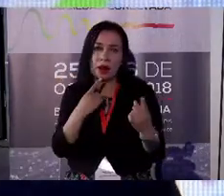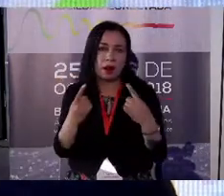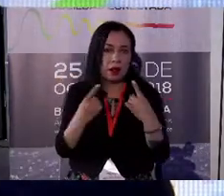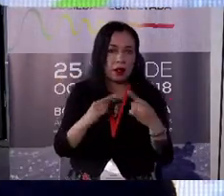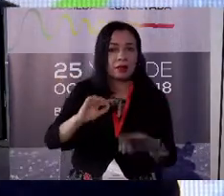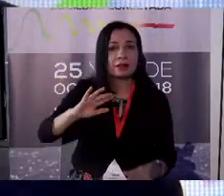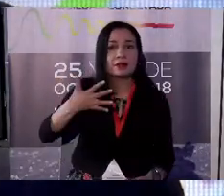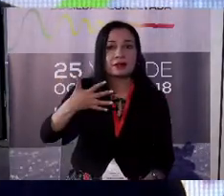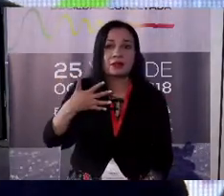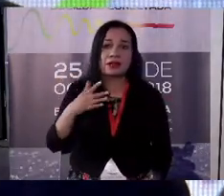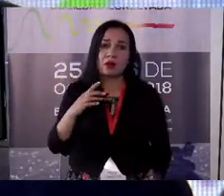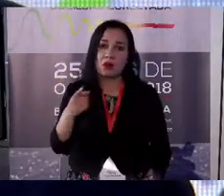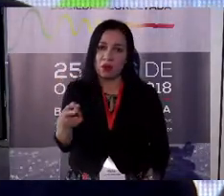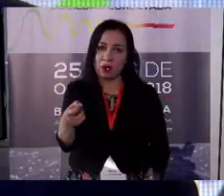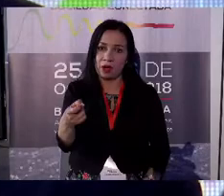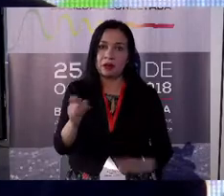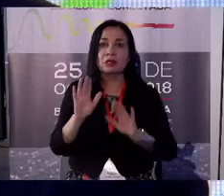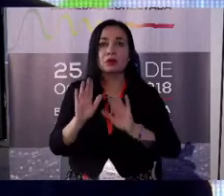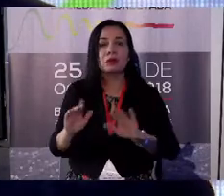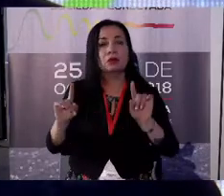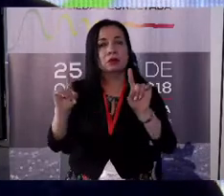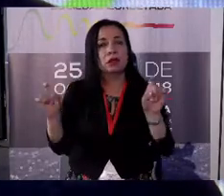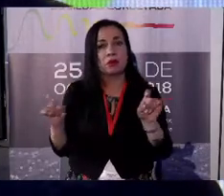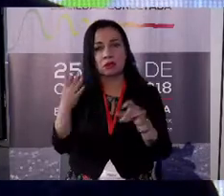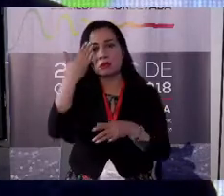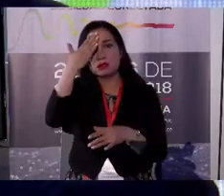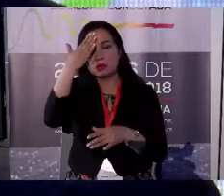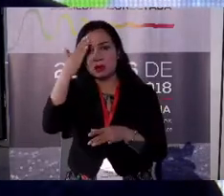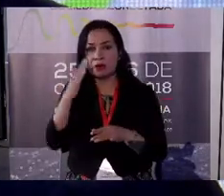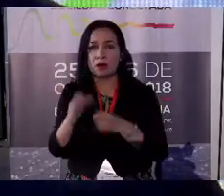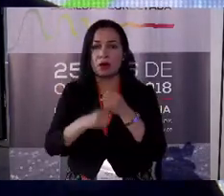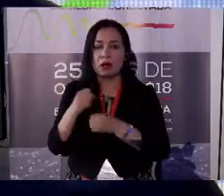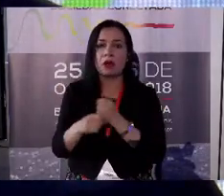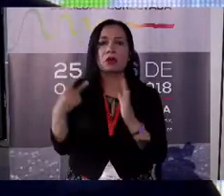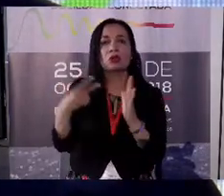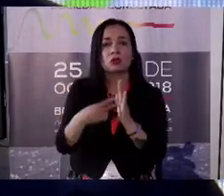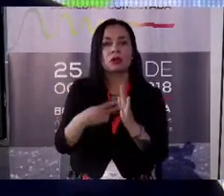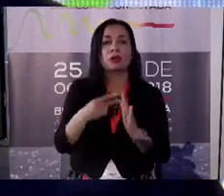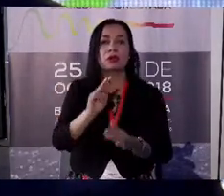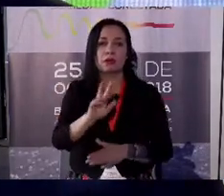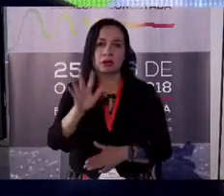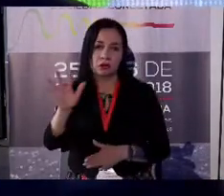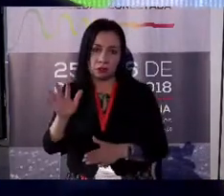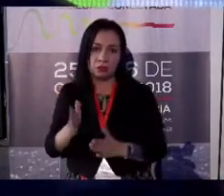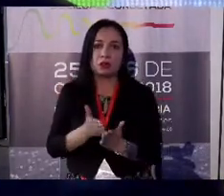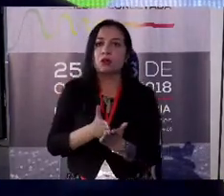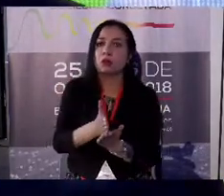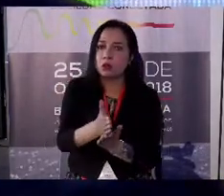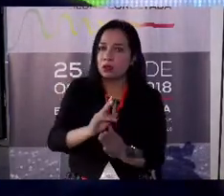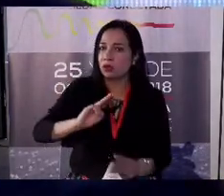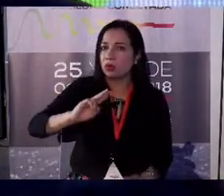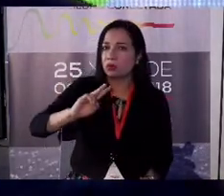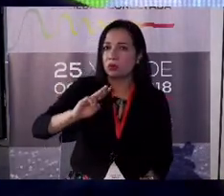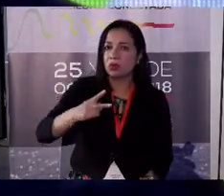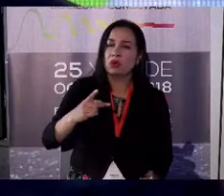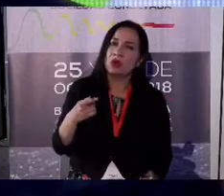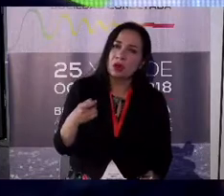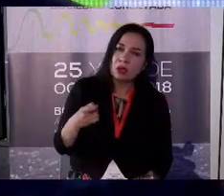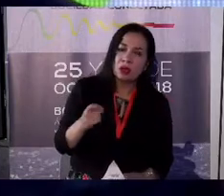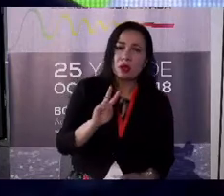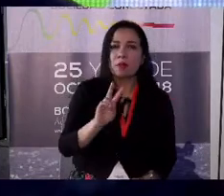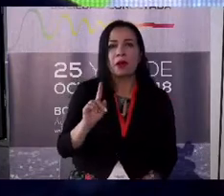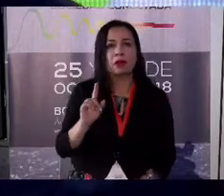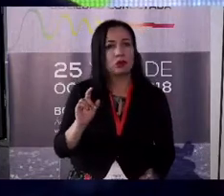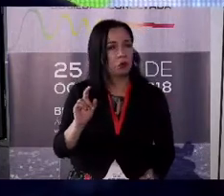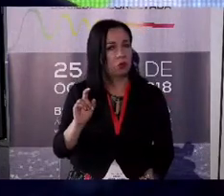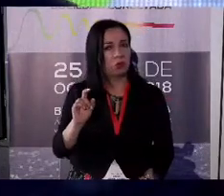5G, es el tema de que entendemos que para 2025 todavía va a haber un poco de 2G, 6%,